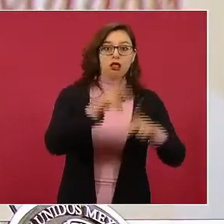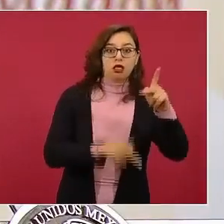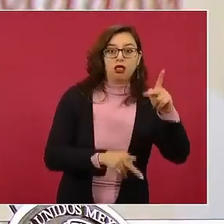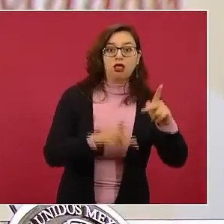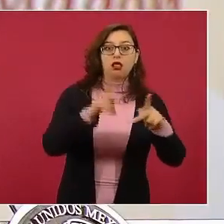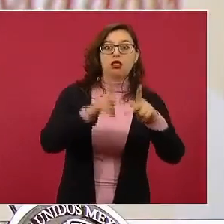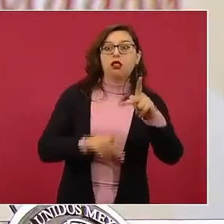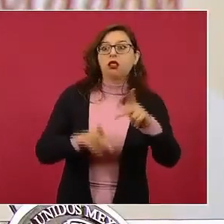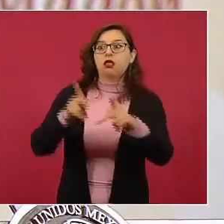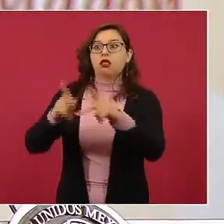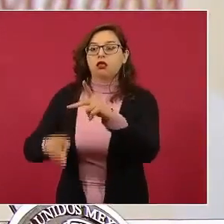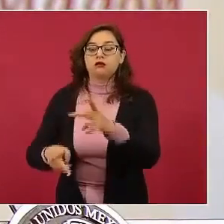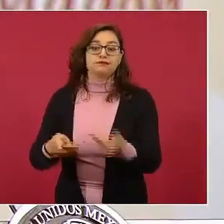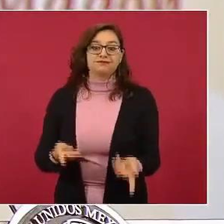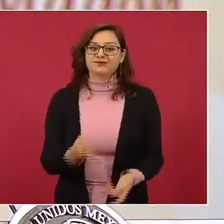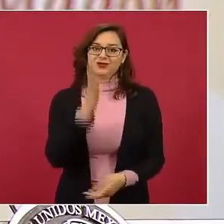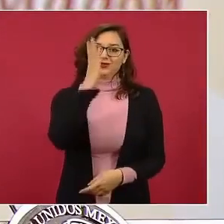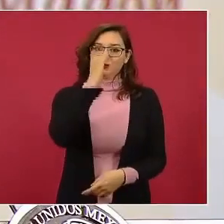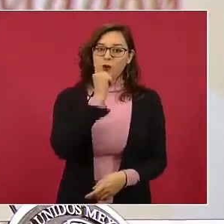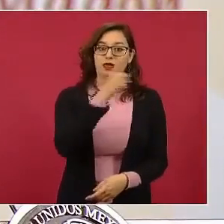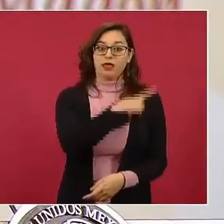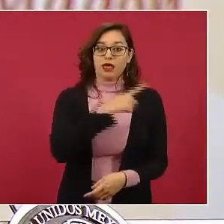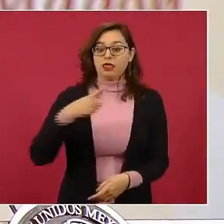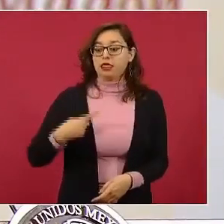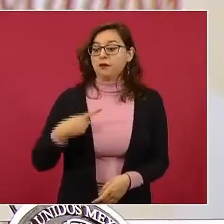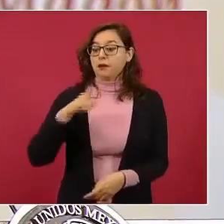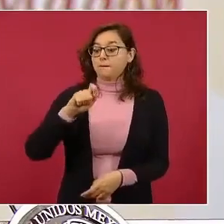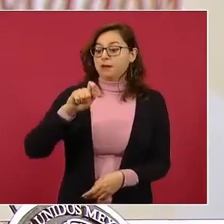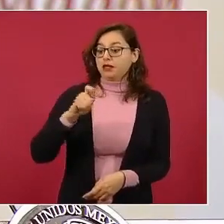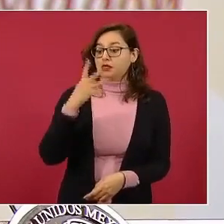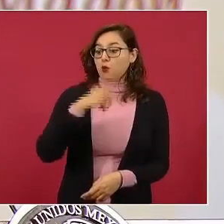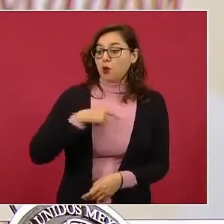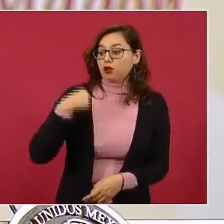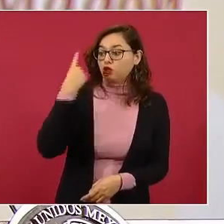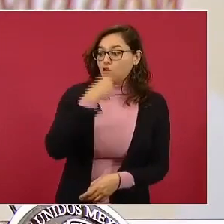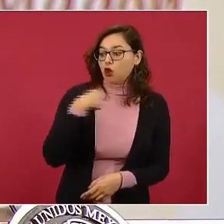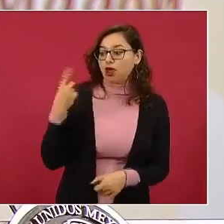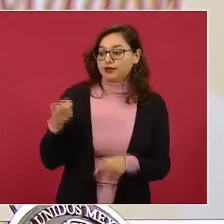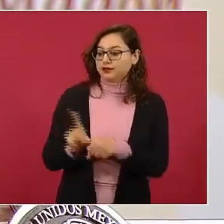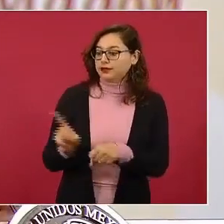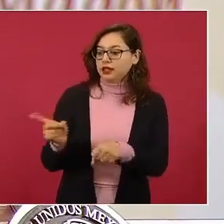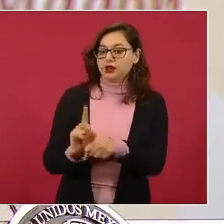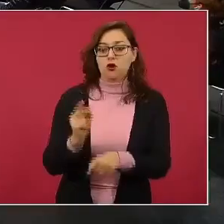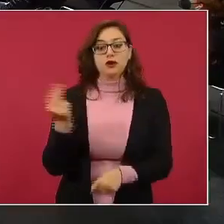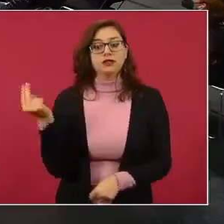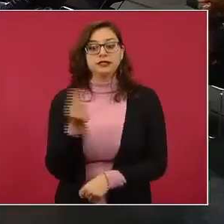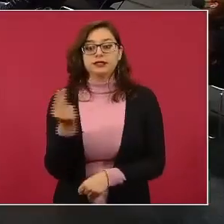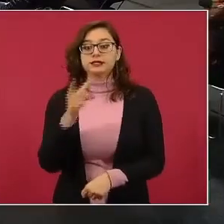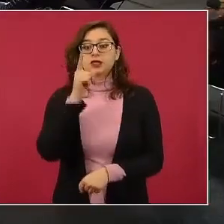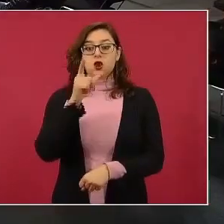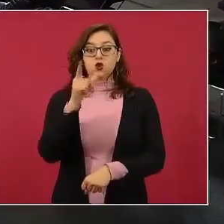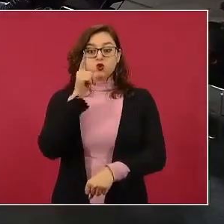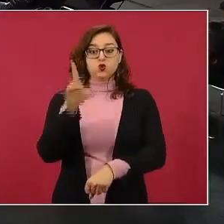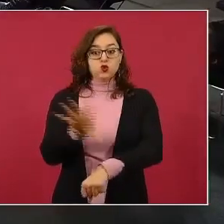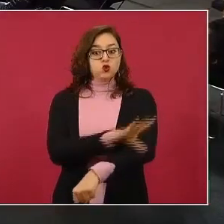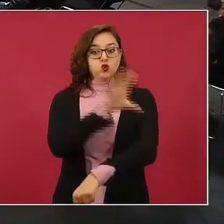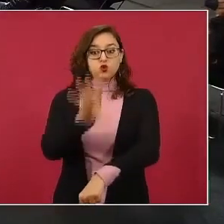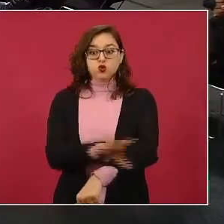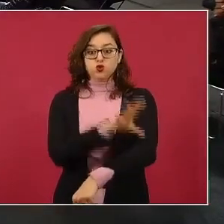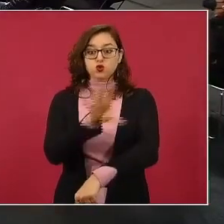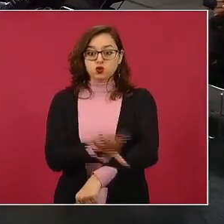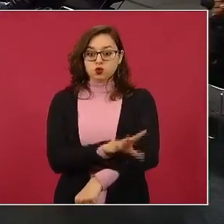de 24 horas. Y no solo de 24 horas donde no haya interrupciones, sino una energía